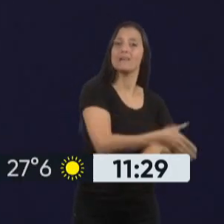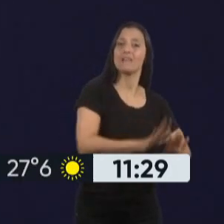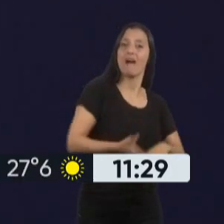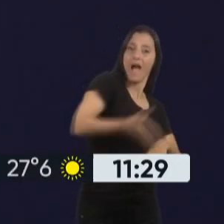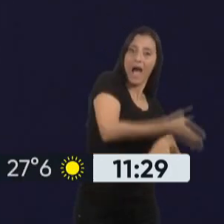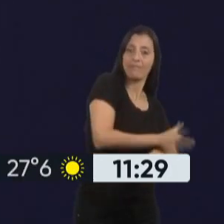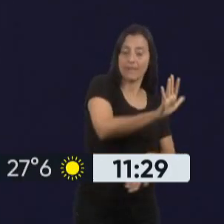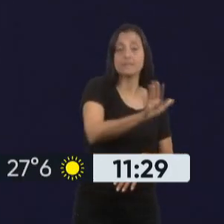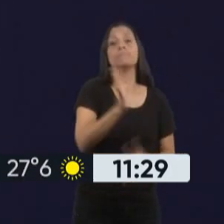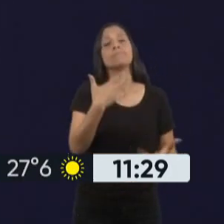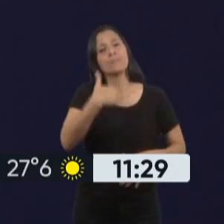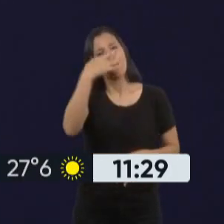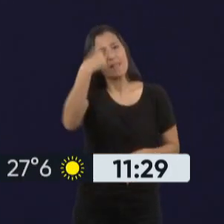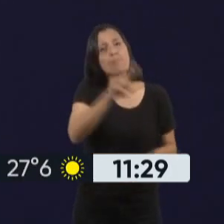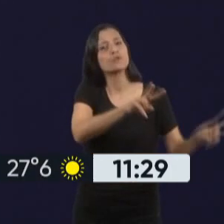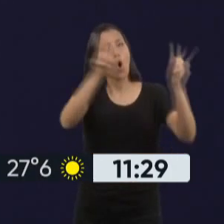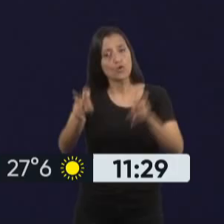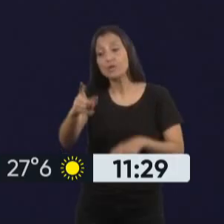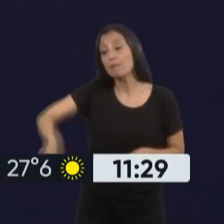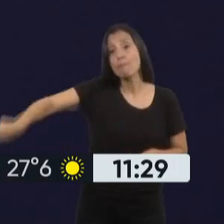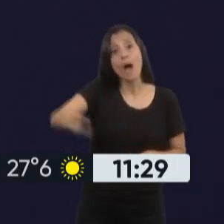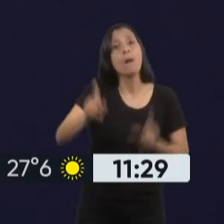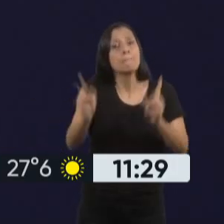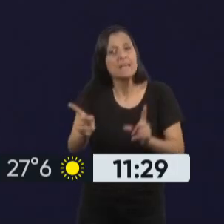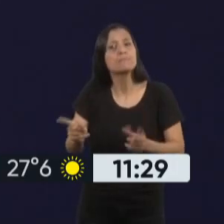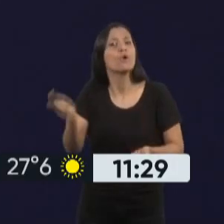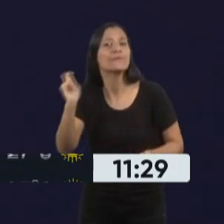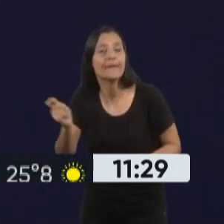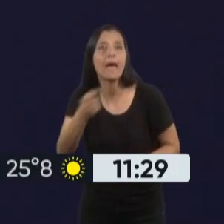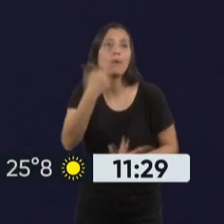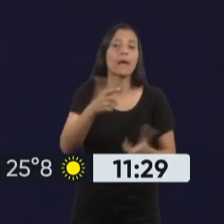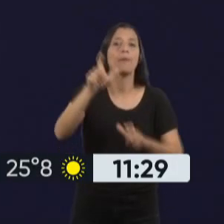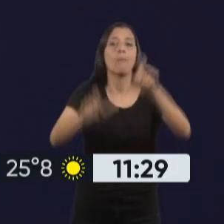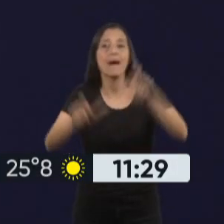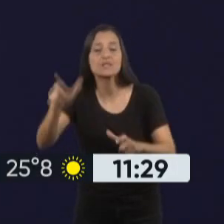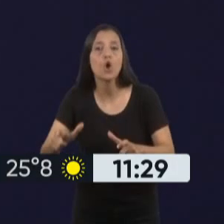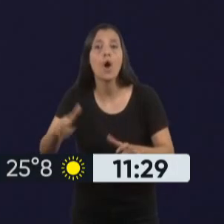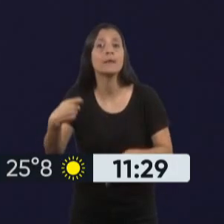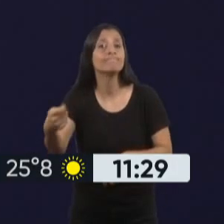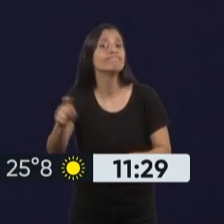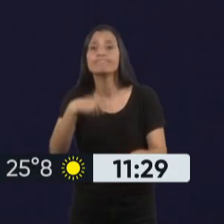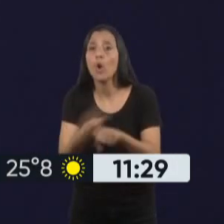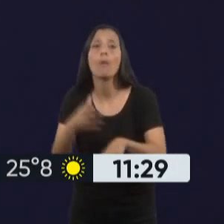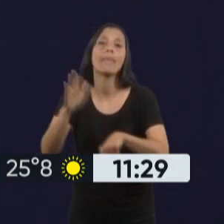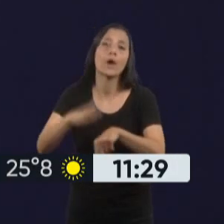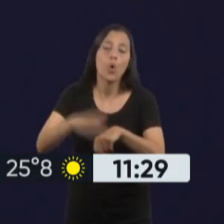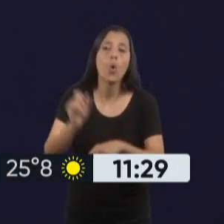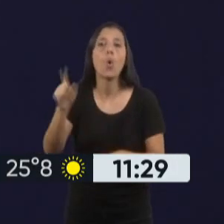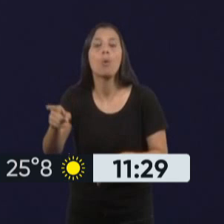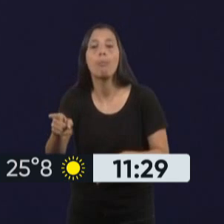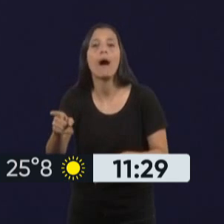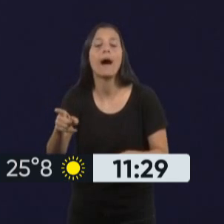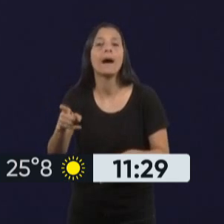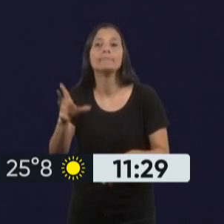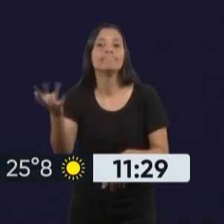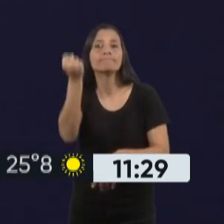bueno, quiénes de ellos habían tenido un problema de, no sé, registración laboral, por ponerte un ejemplo. Vuelvo a los ejemplos